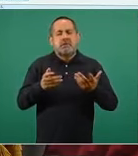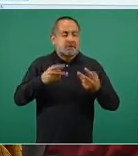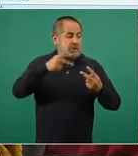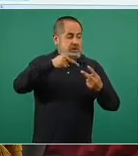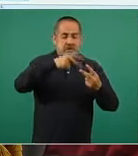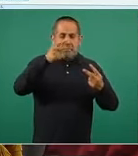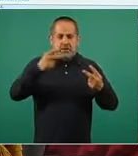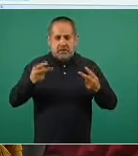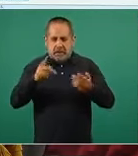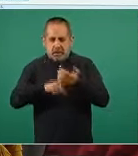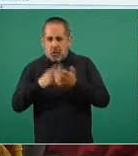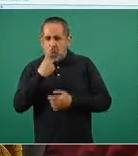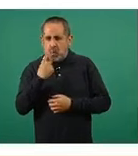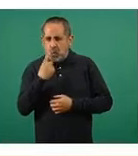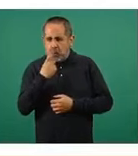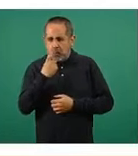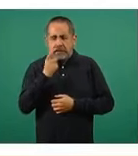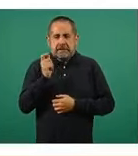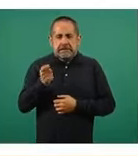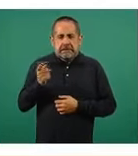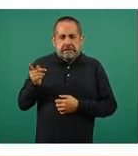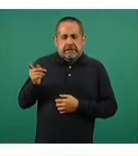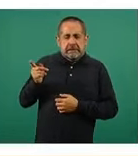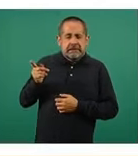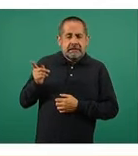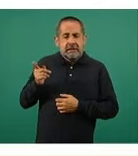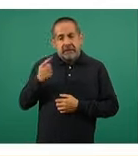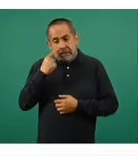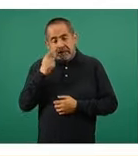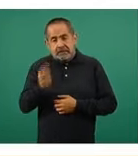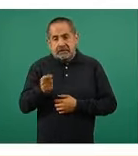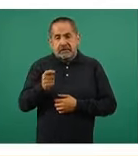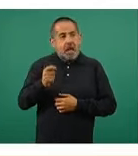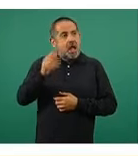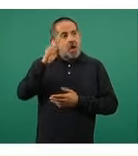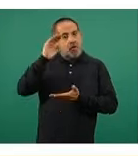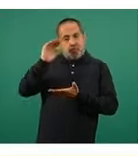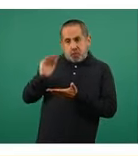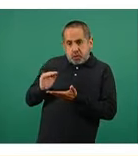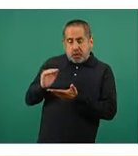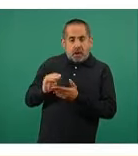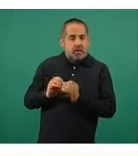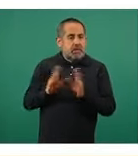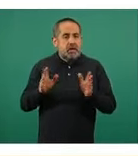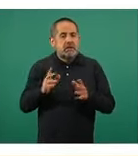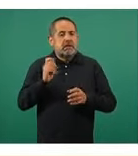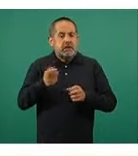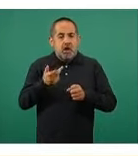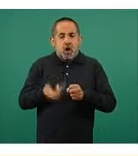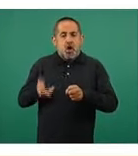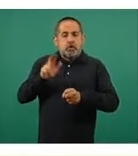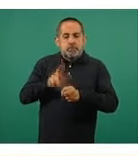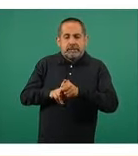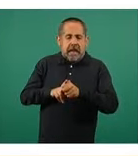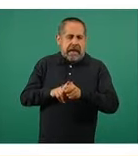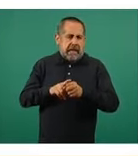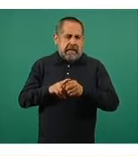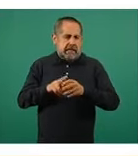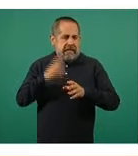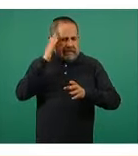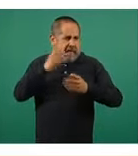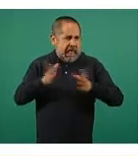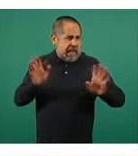curva en tono rojo o tono vino, pues muestra un claro descenso de las personas hospitalizadas de manera general.